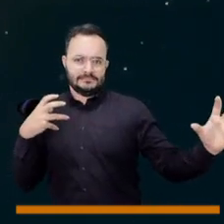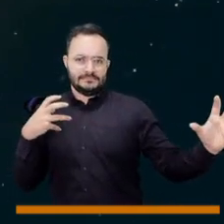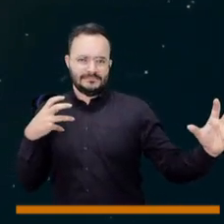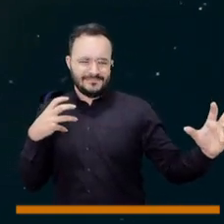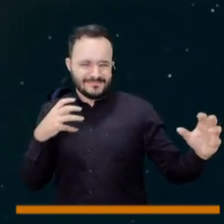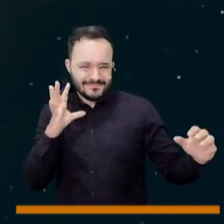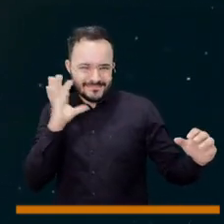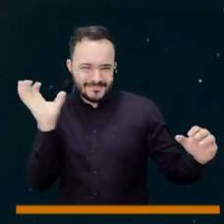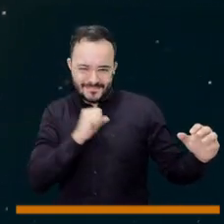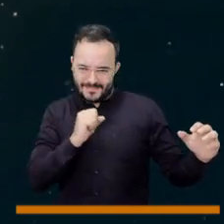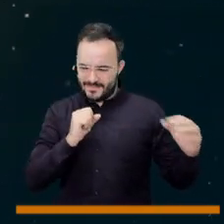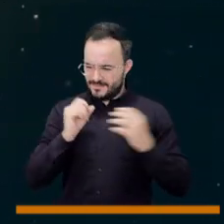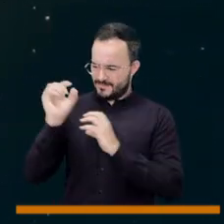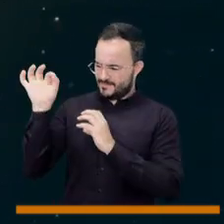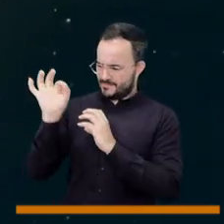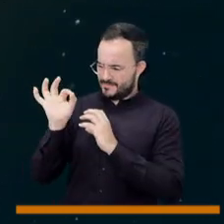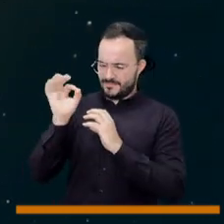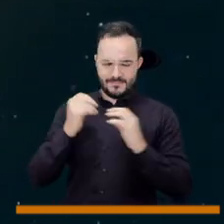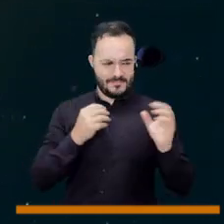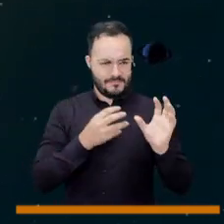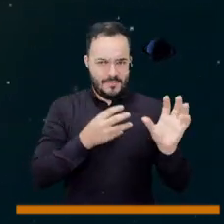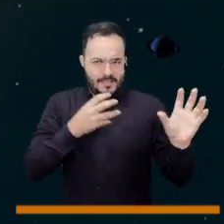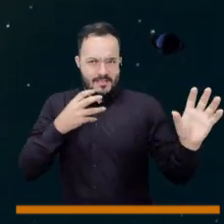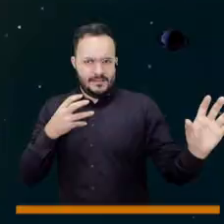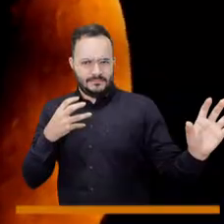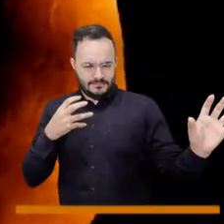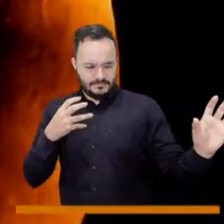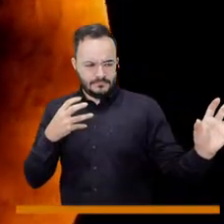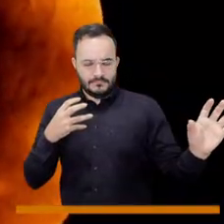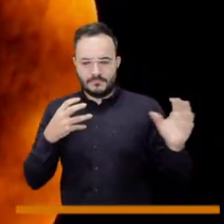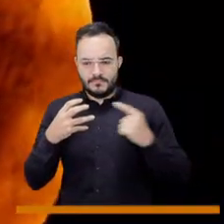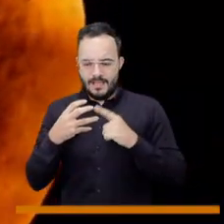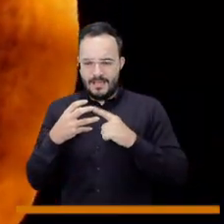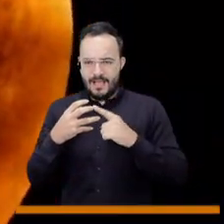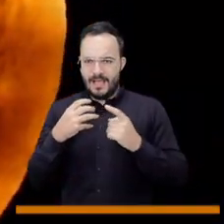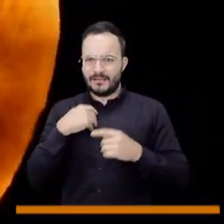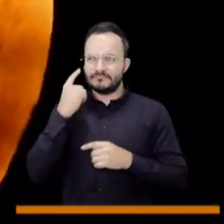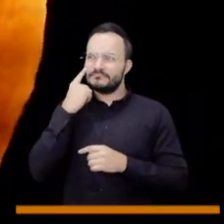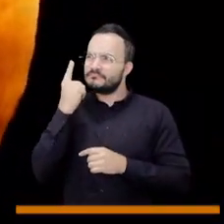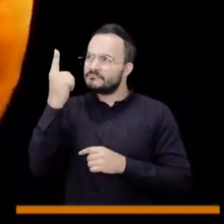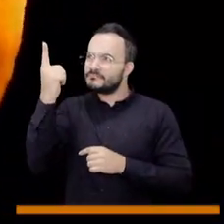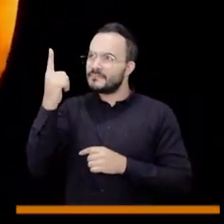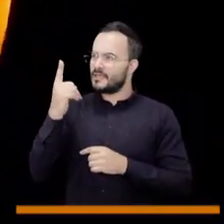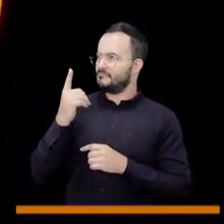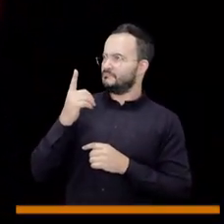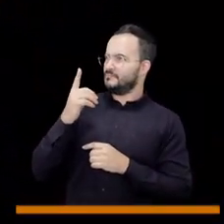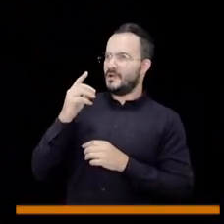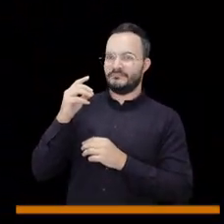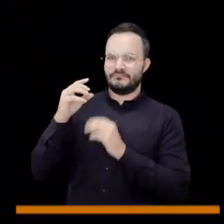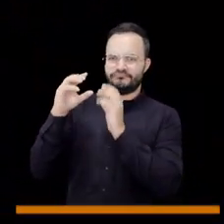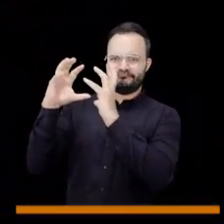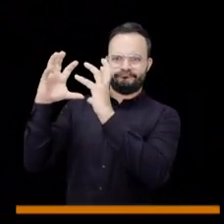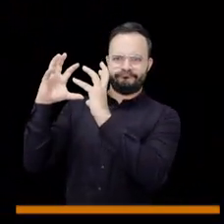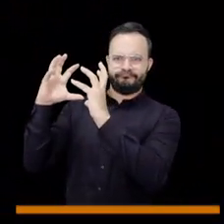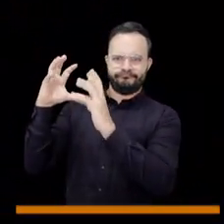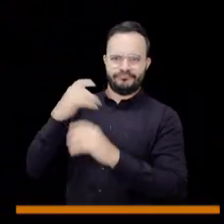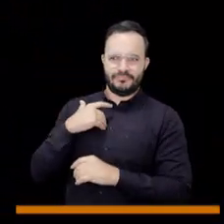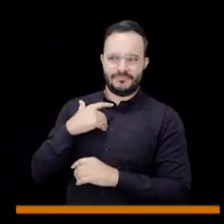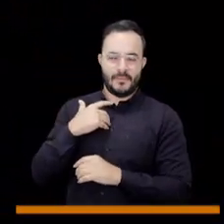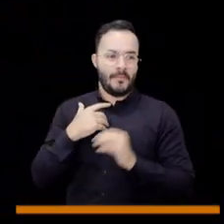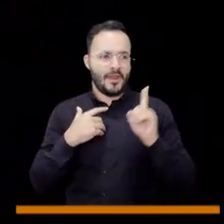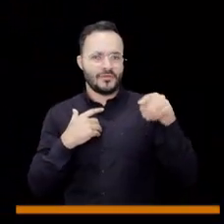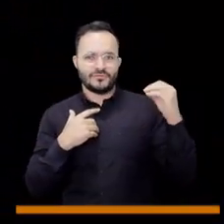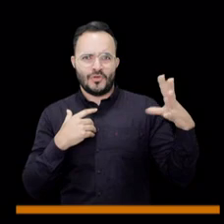parezca 400 veces del tamaño, pues similar al Sol, ¿cierto? 400 veces más cerca a nosotros, pero el Sol